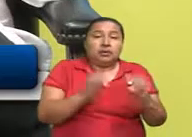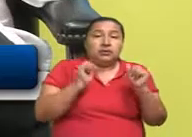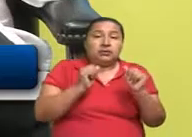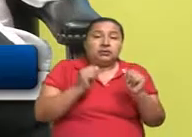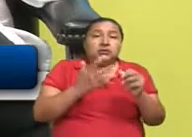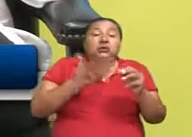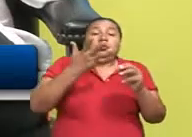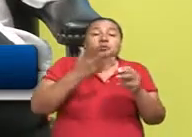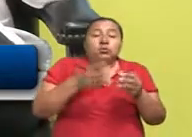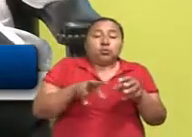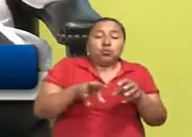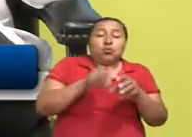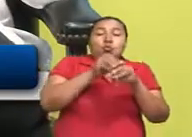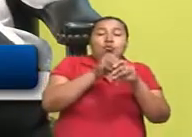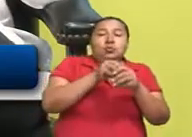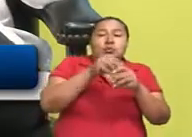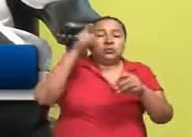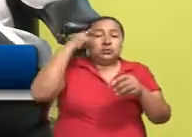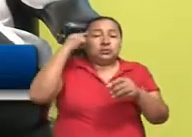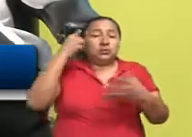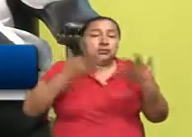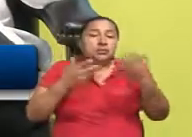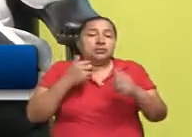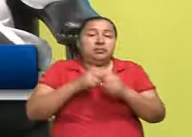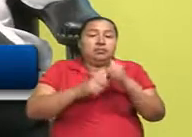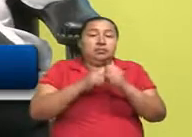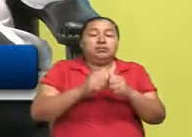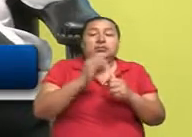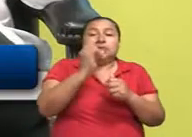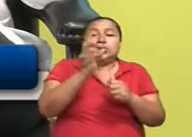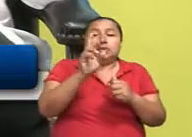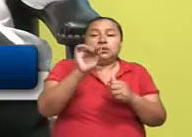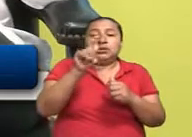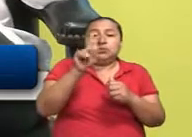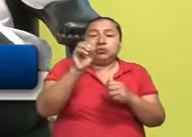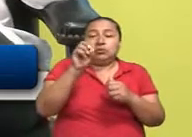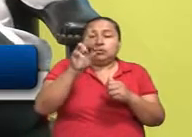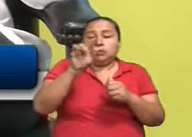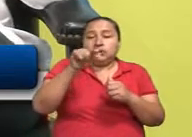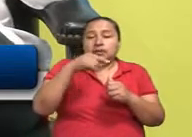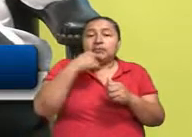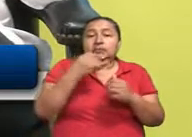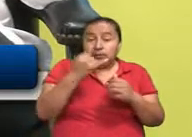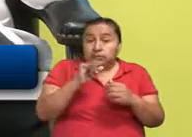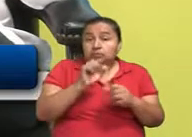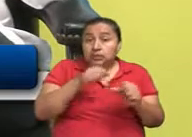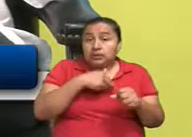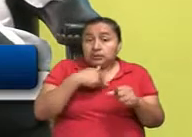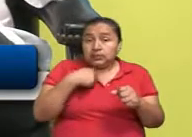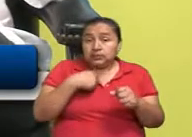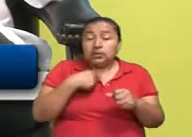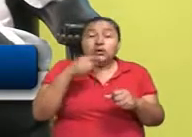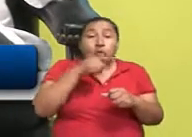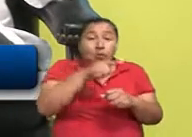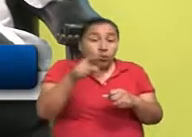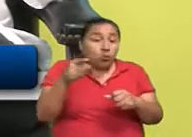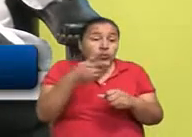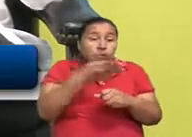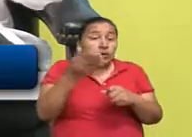subir el testículo hacia arriba, entonces voy a decir que estoy ante una criptorquidia. ¿Ya? Ah, suele pasar eso. Es que eso, si ustedes los varones,